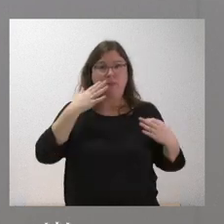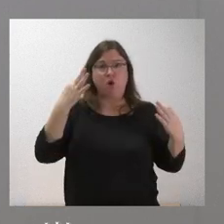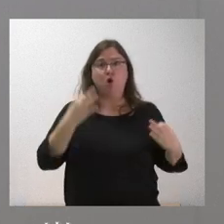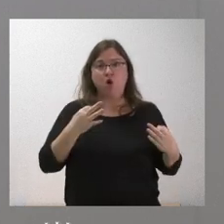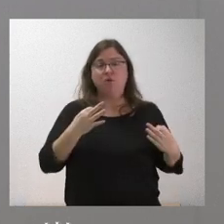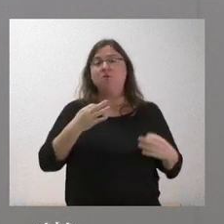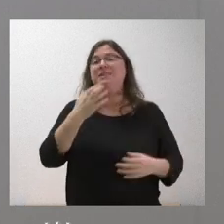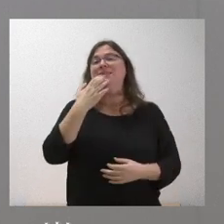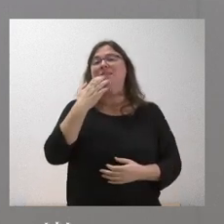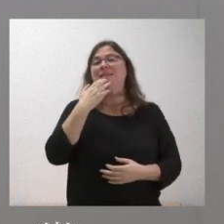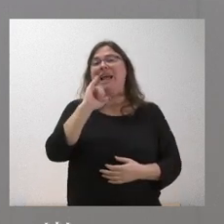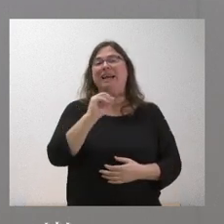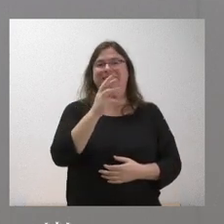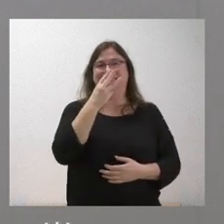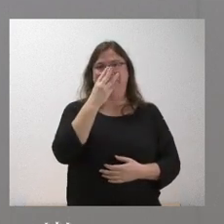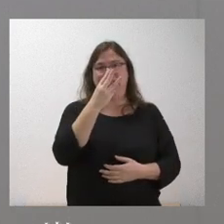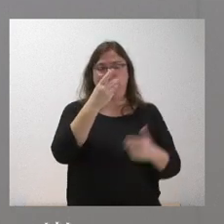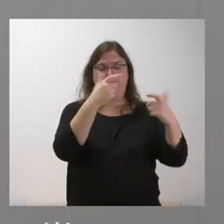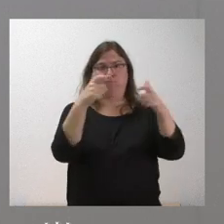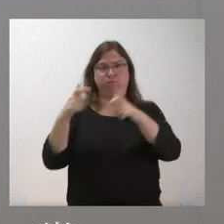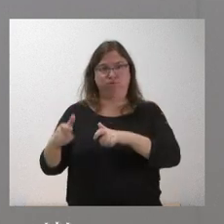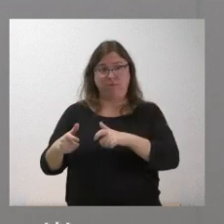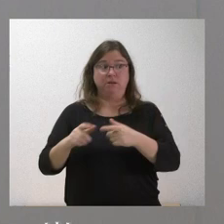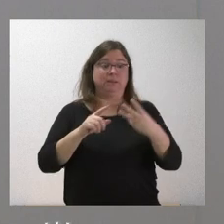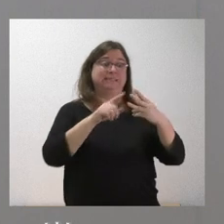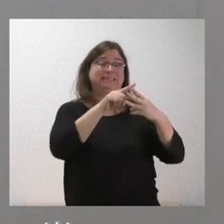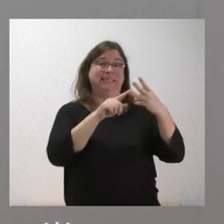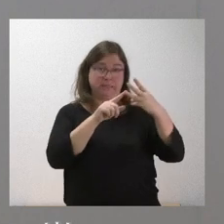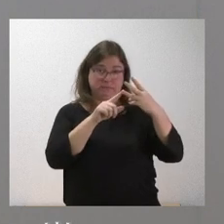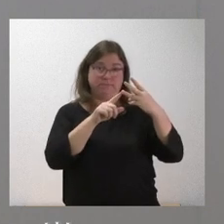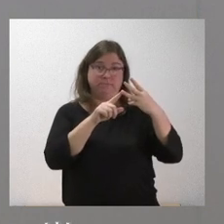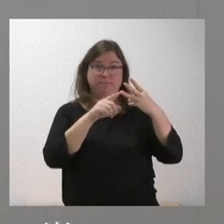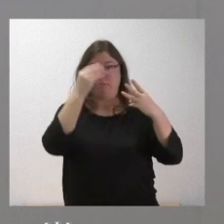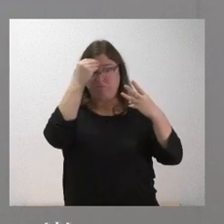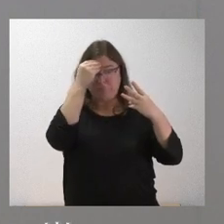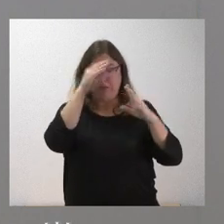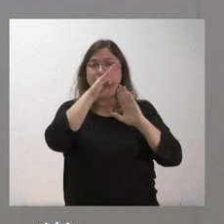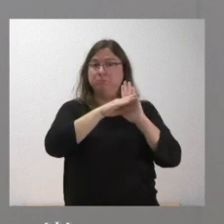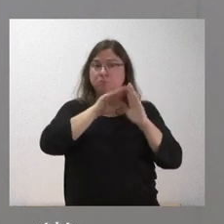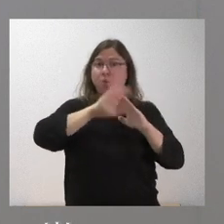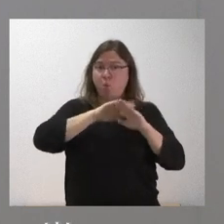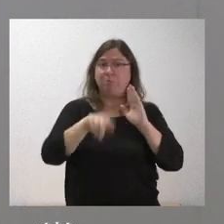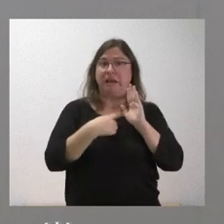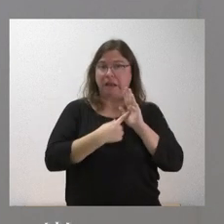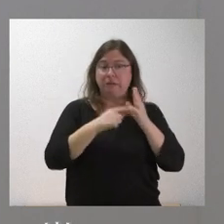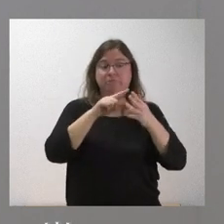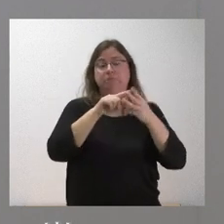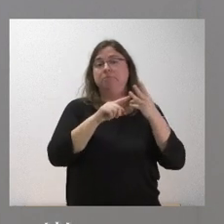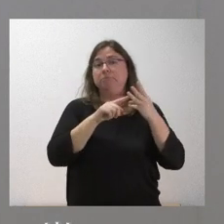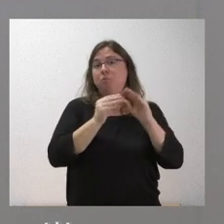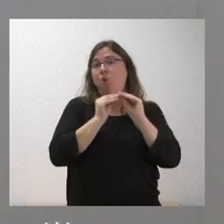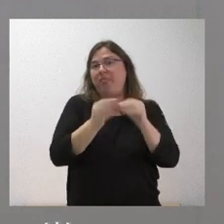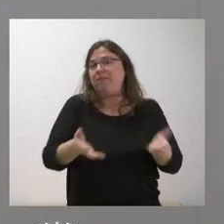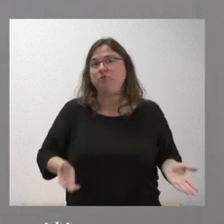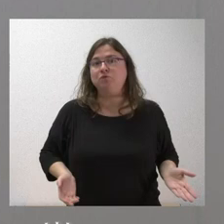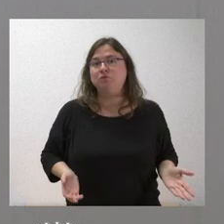si hay tres partes eh que nos parece que el procedimiento está dentro de la normativa dentro de la ley Pues es lo que estamos desarrollando